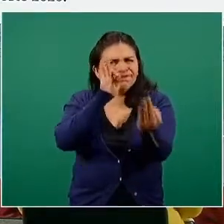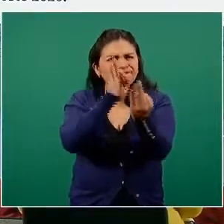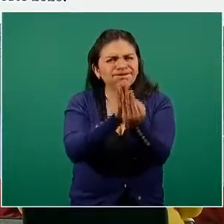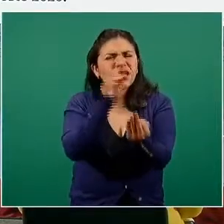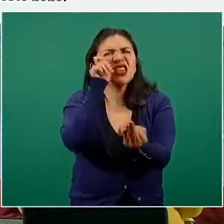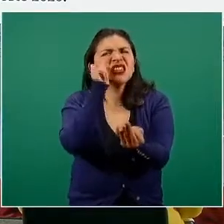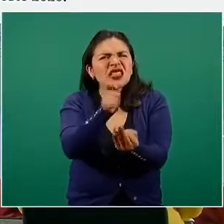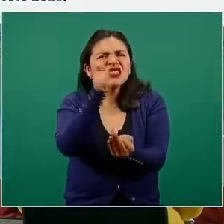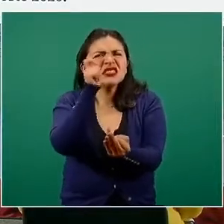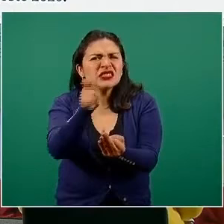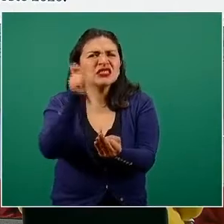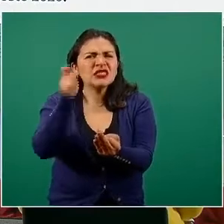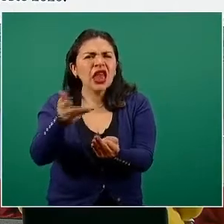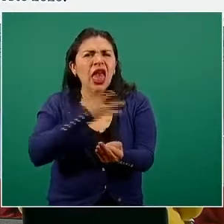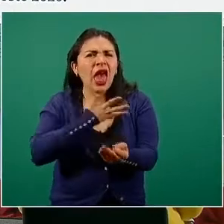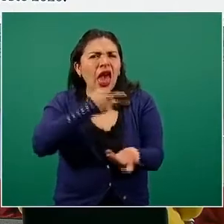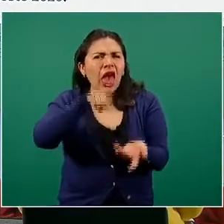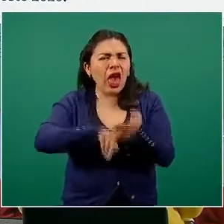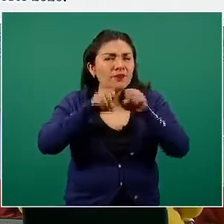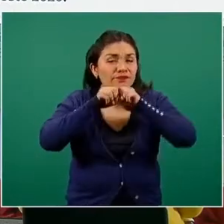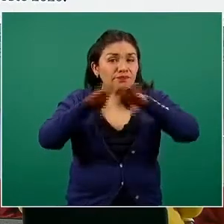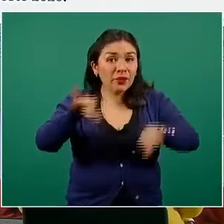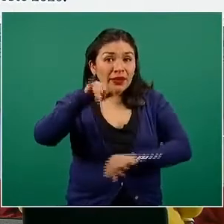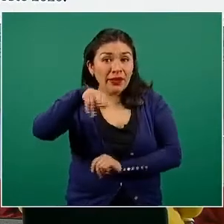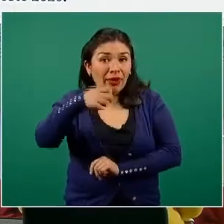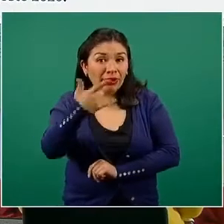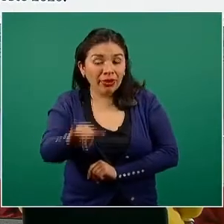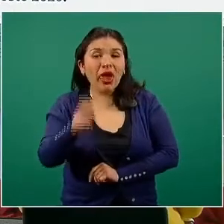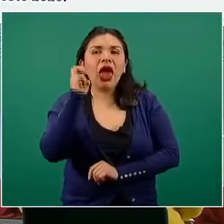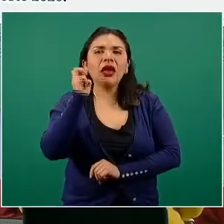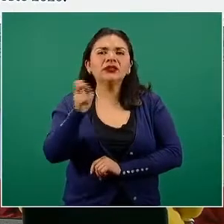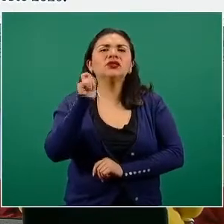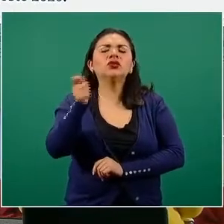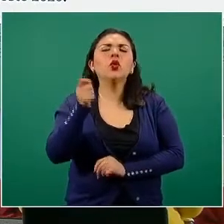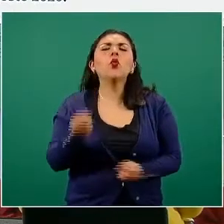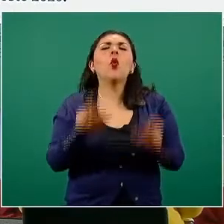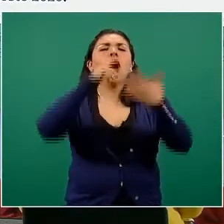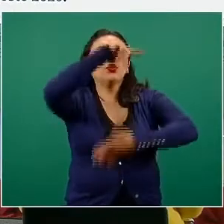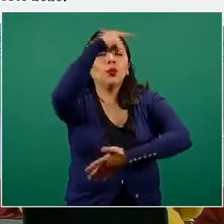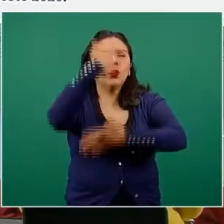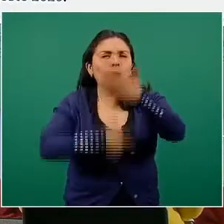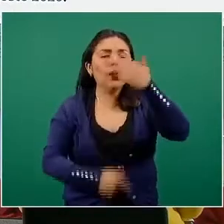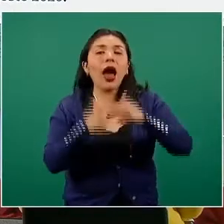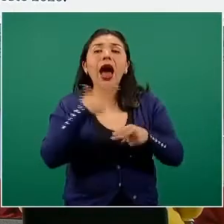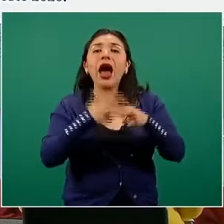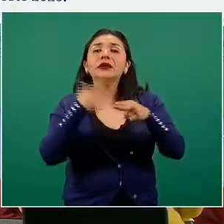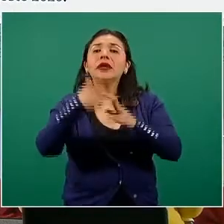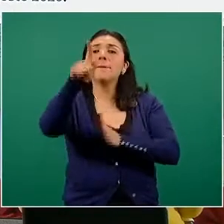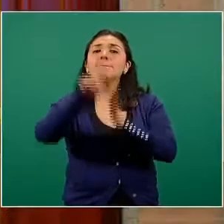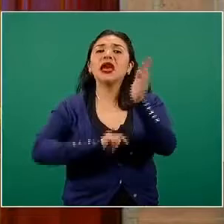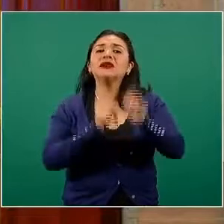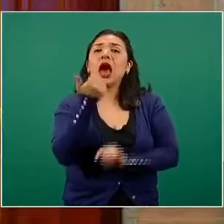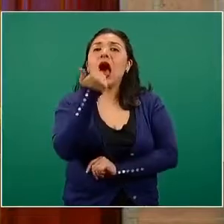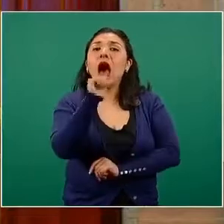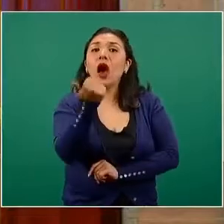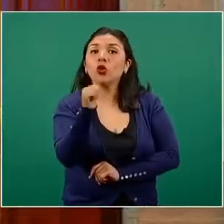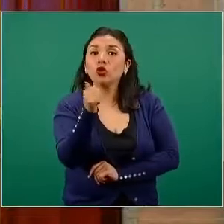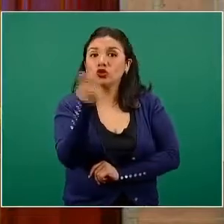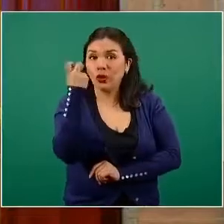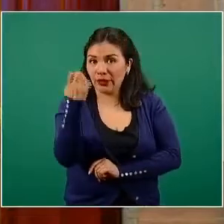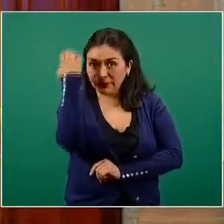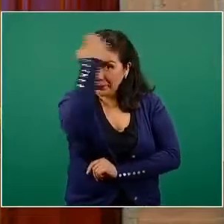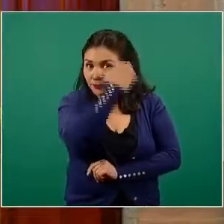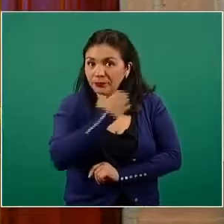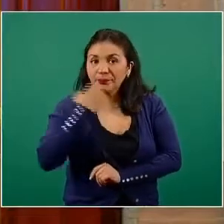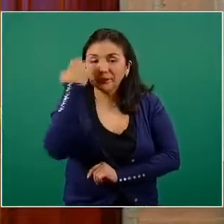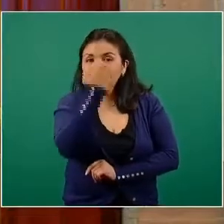de lo que publica INEGI, es que lo que contabiliza es hasta agosto. Es un primer análisis